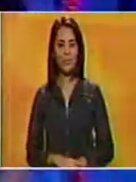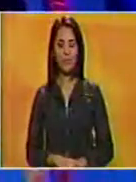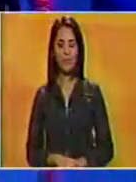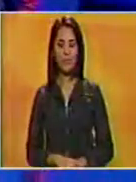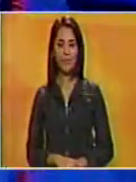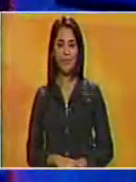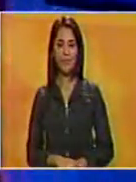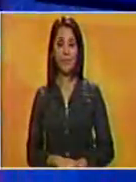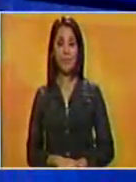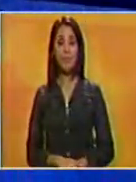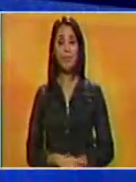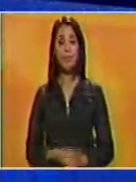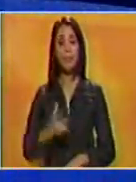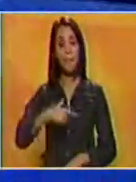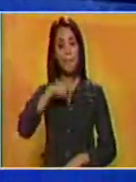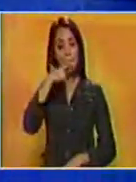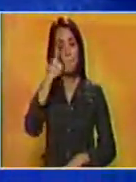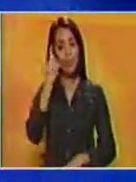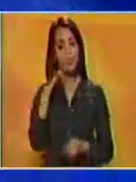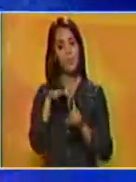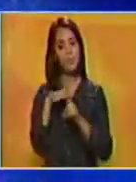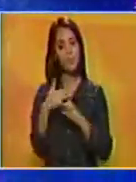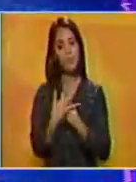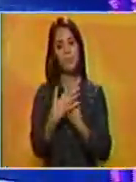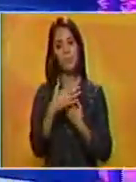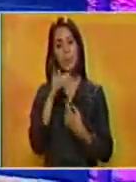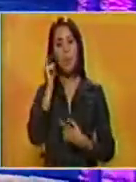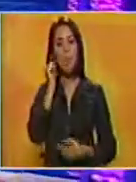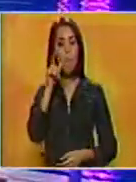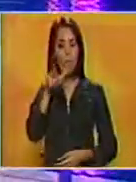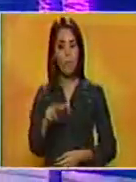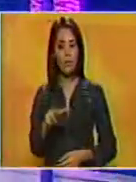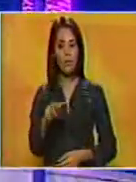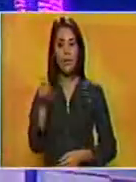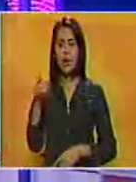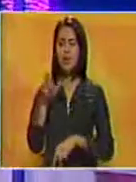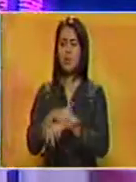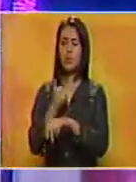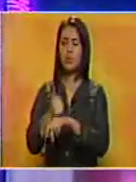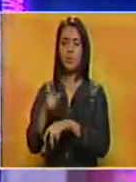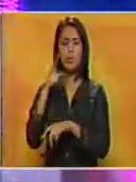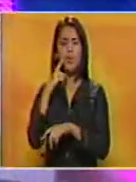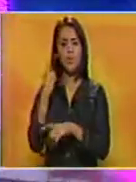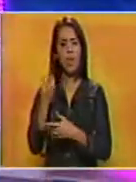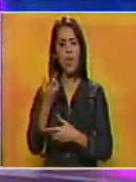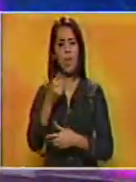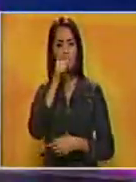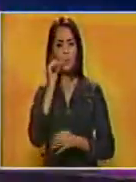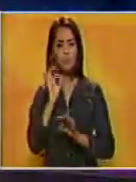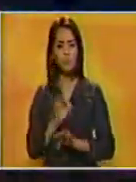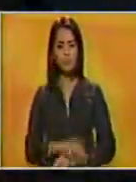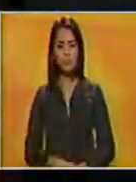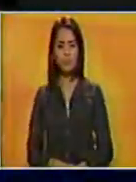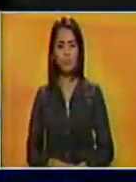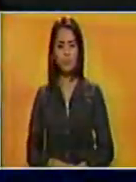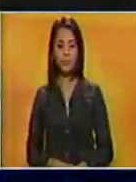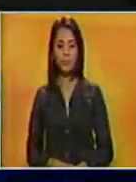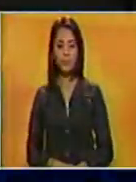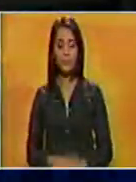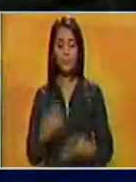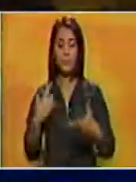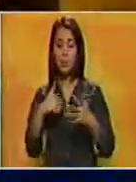siguen saliendo a la luz detalles de la penosa situación en la que está Demi Lovato. Ahora el dealer culpó a la cantante de la sobredosis.